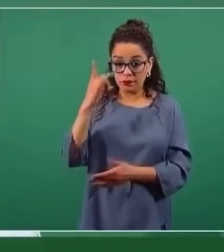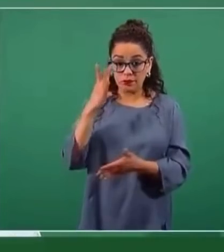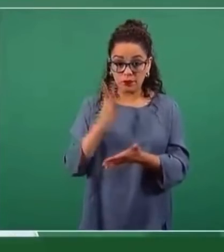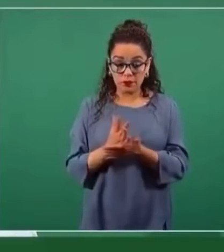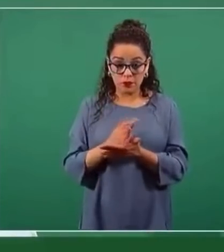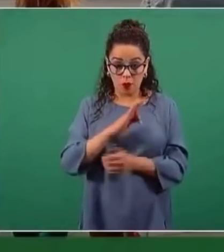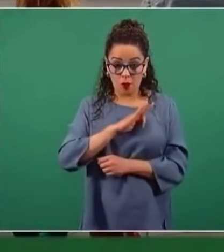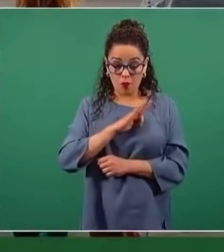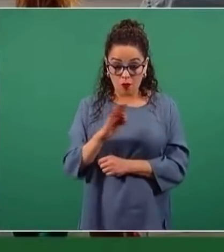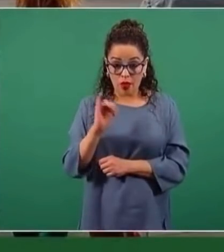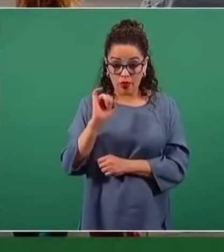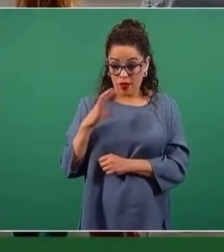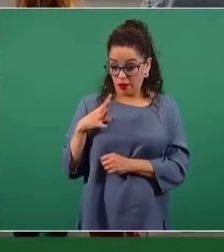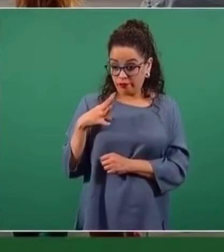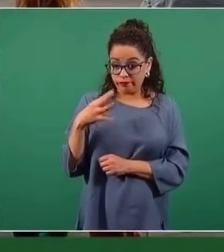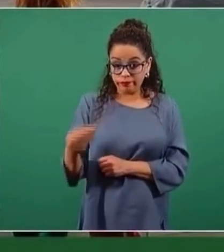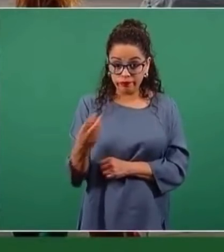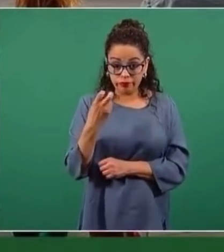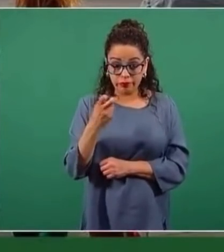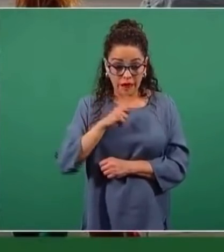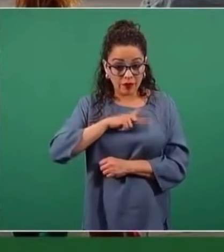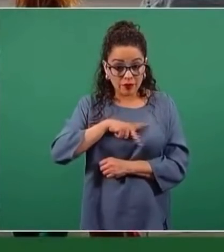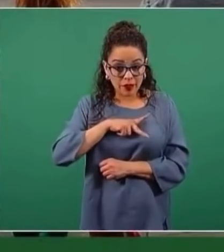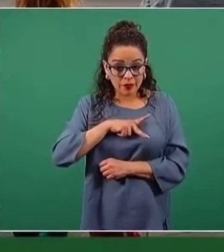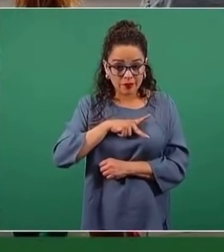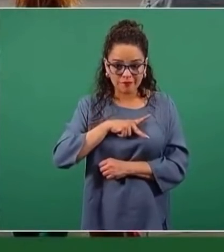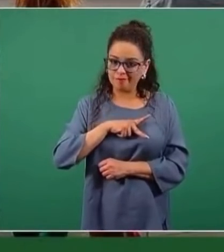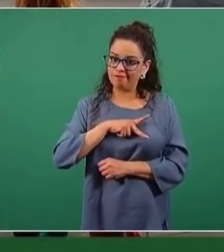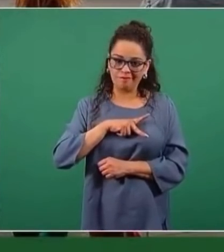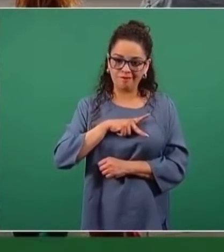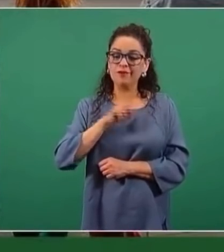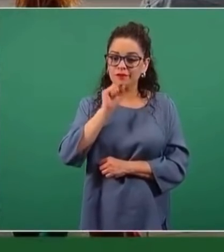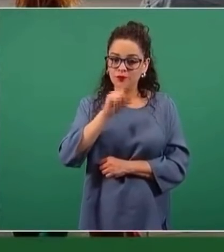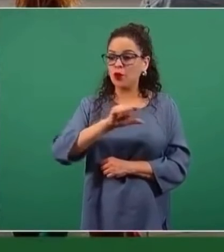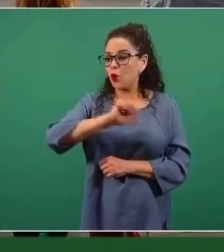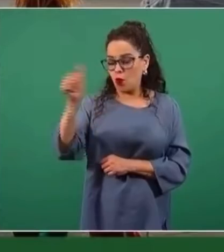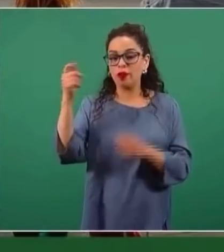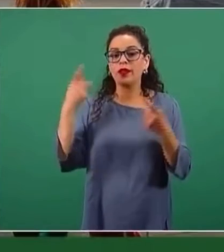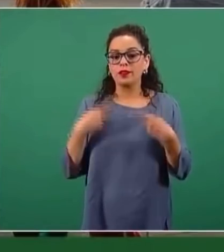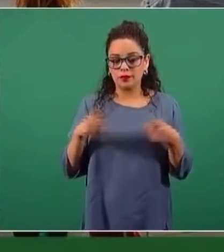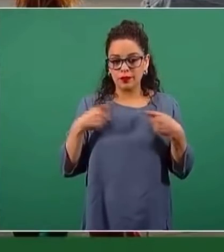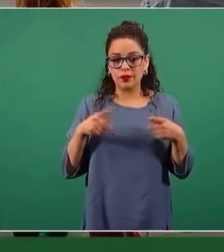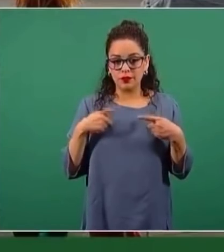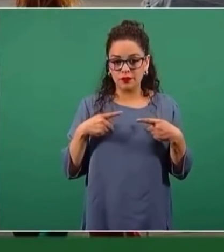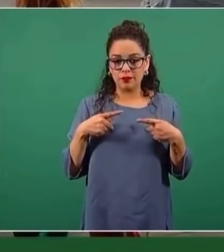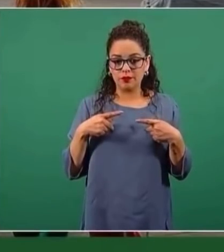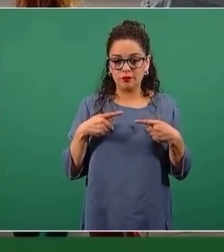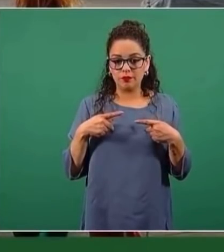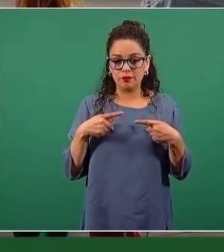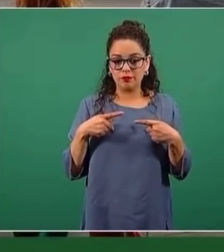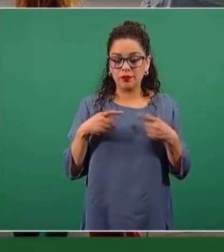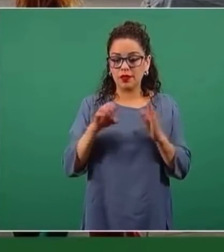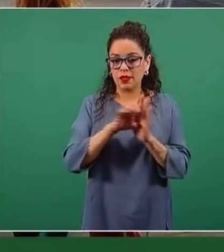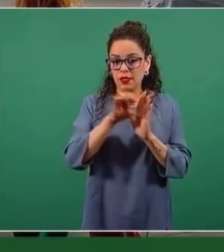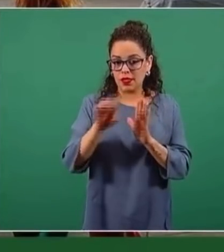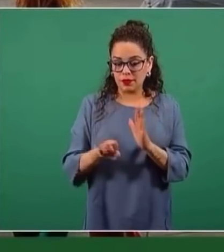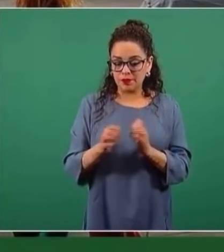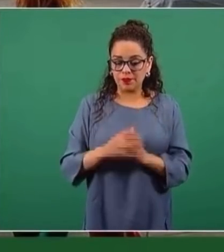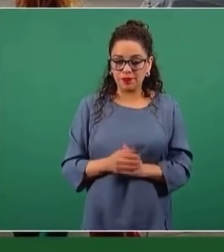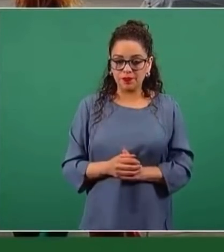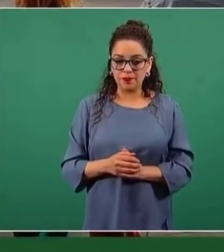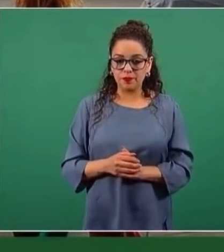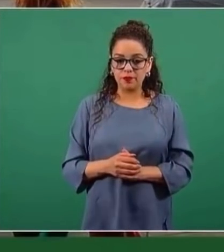potencial capacidad de transmitir el virus, sino también las demás personas. Y esto estamos hablando de si vamos a usar